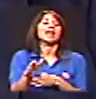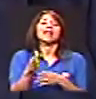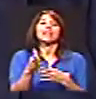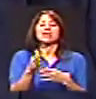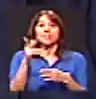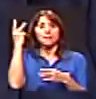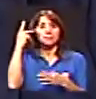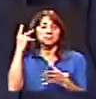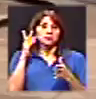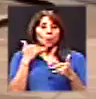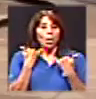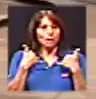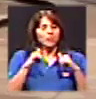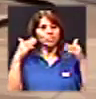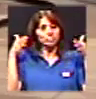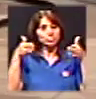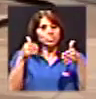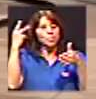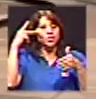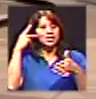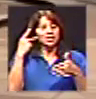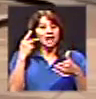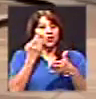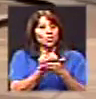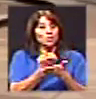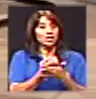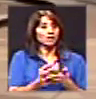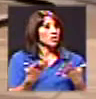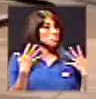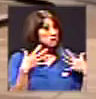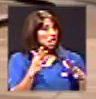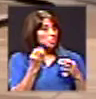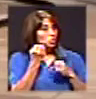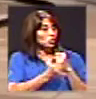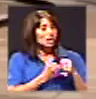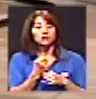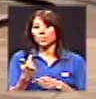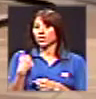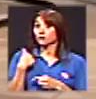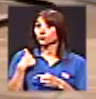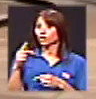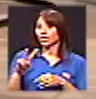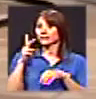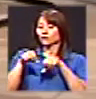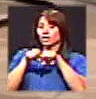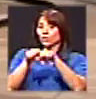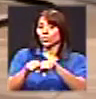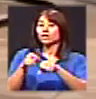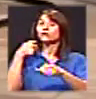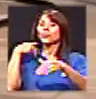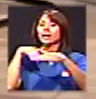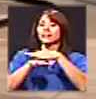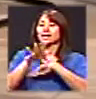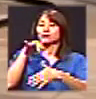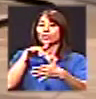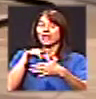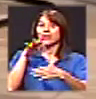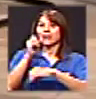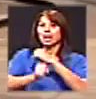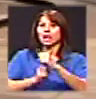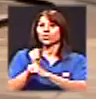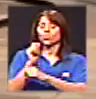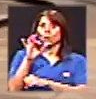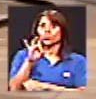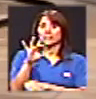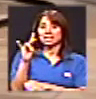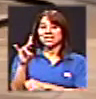política económica. Sí, que ya debe tener 8,000 años de... Yo soy de la segunda generación. Uh-huh. Y yo entré en el año 87, así que ya hay más